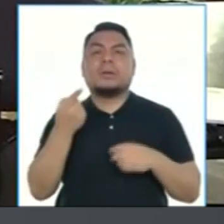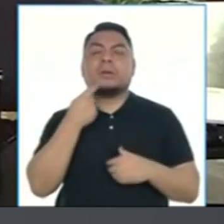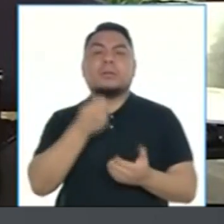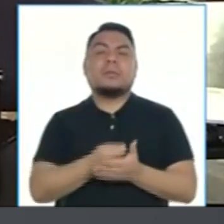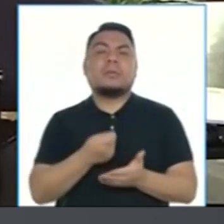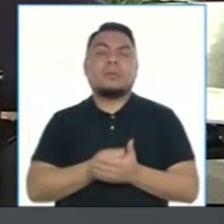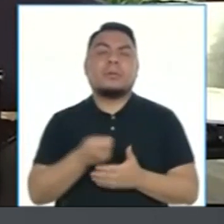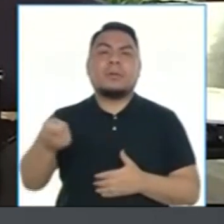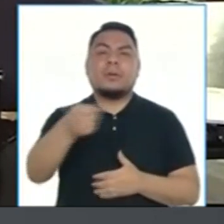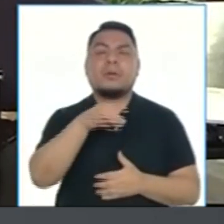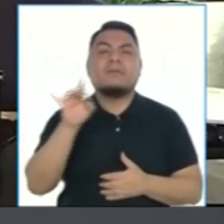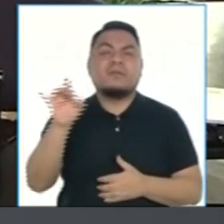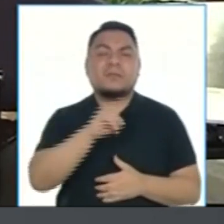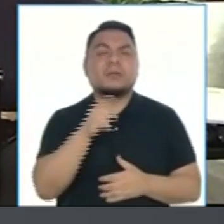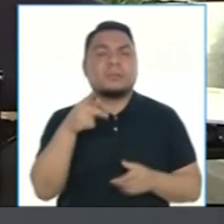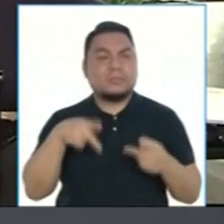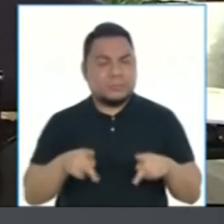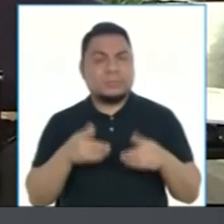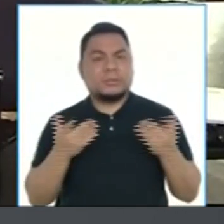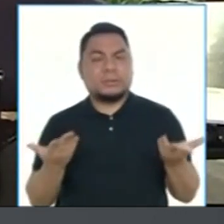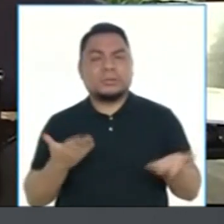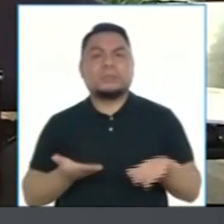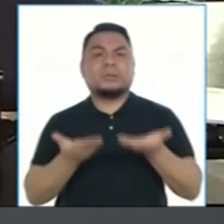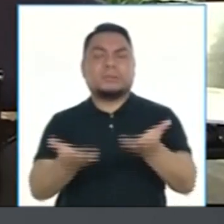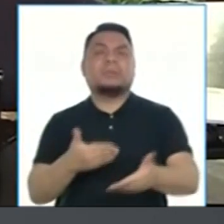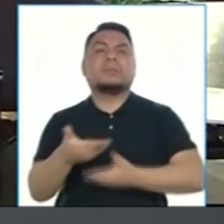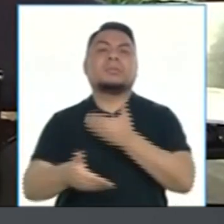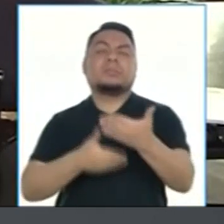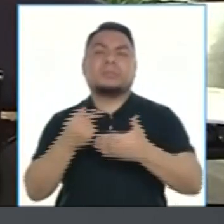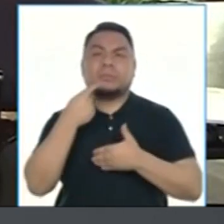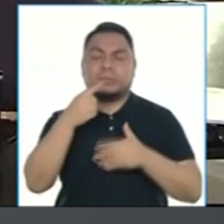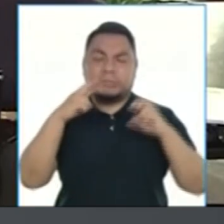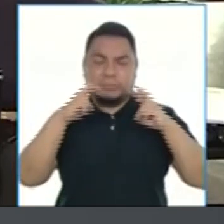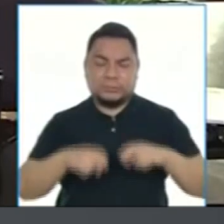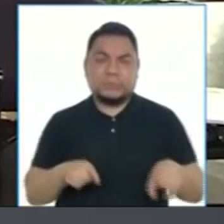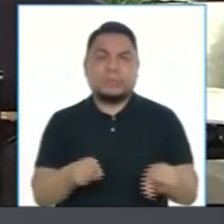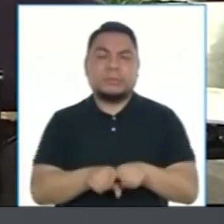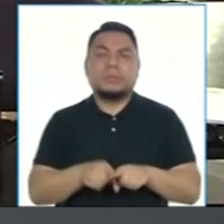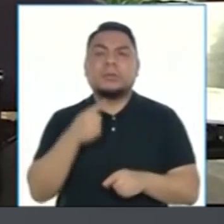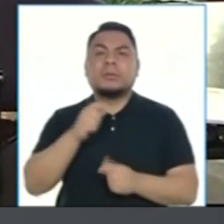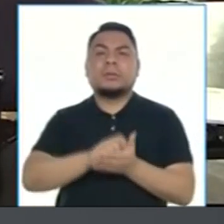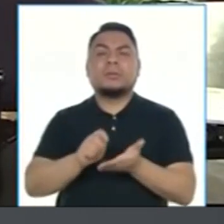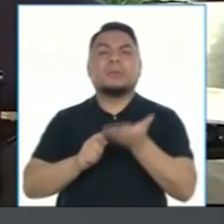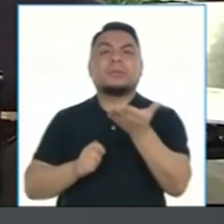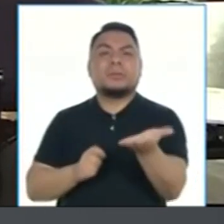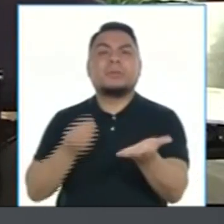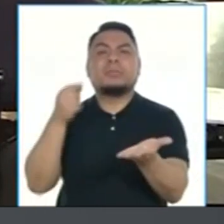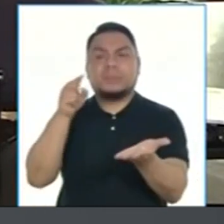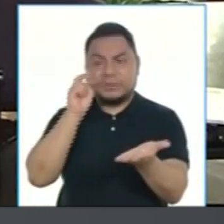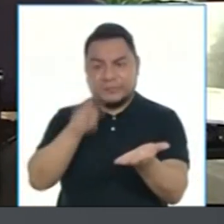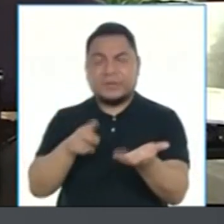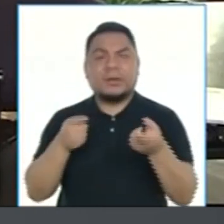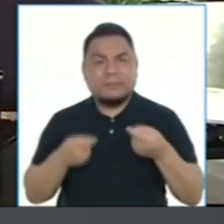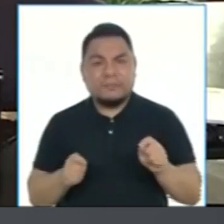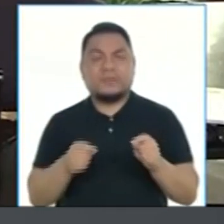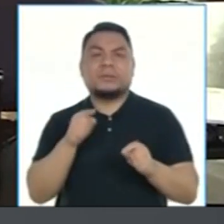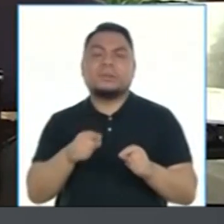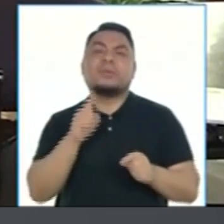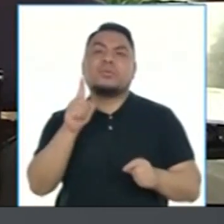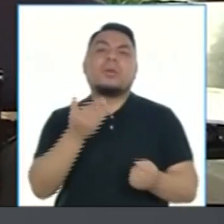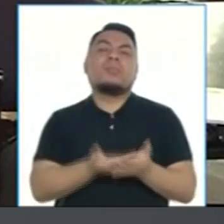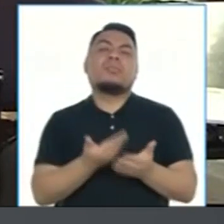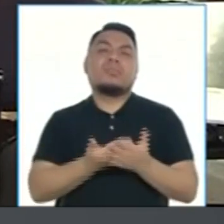de pólizas y demás, permitiendo acelerar los procesos de revisiones y expeditas, pues se ve los esfuerzos de